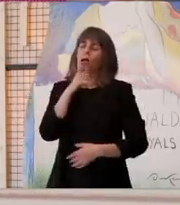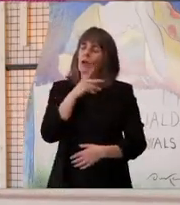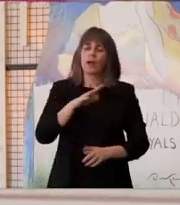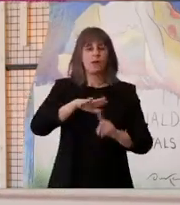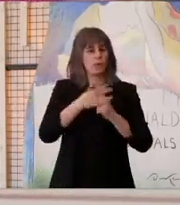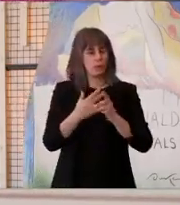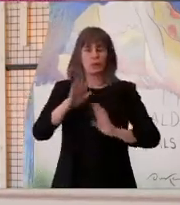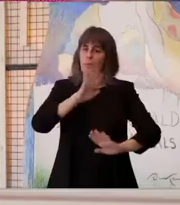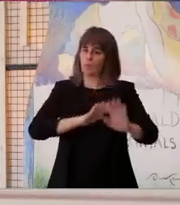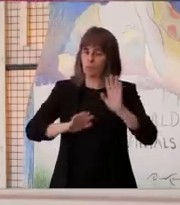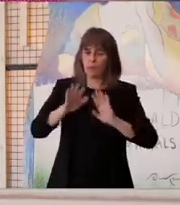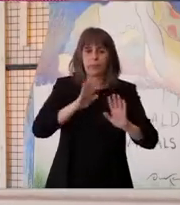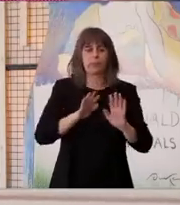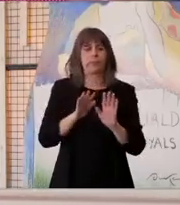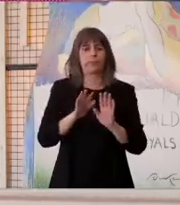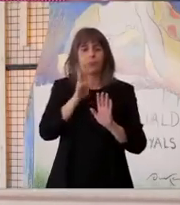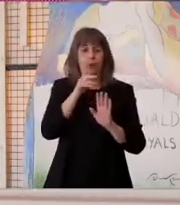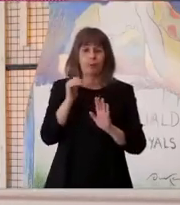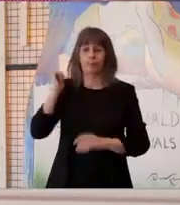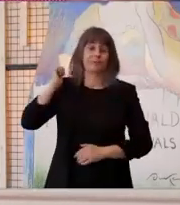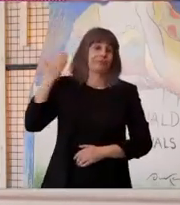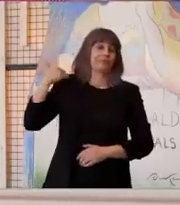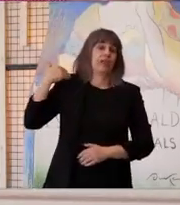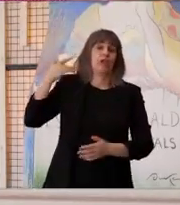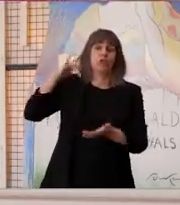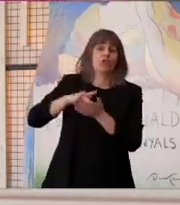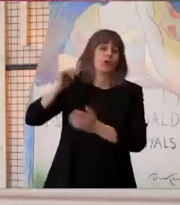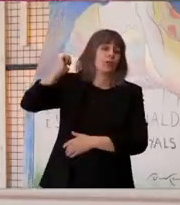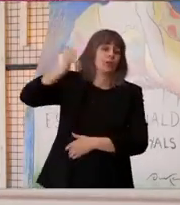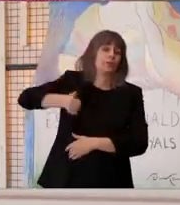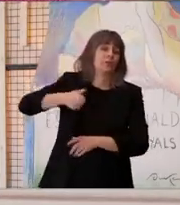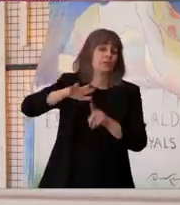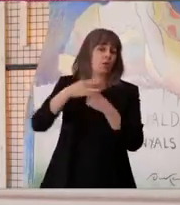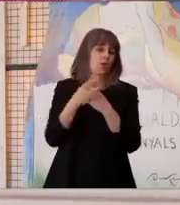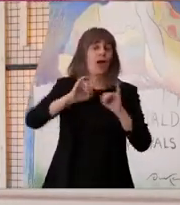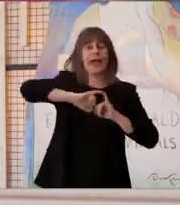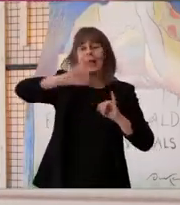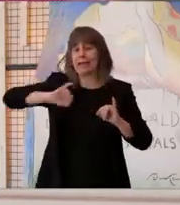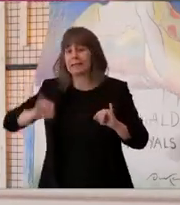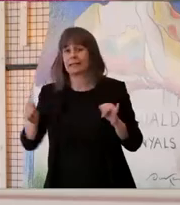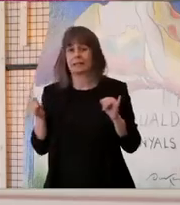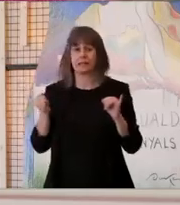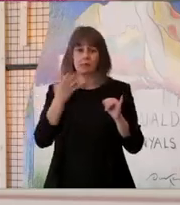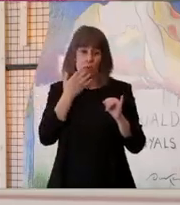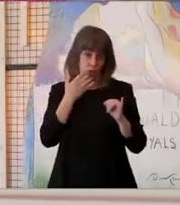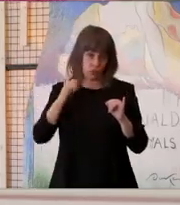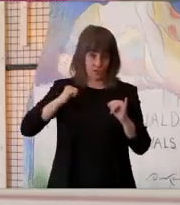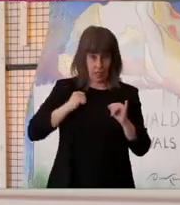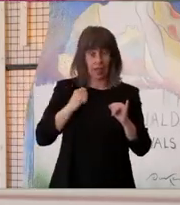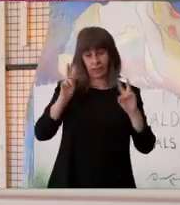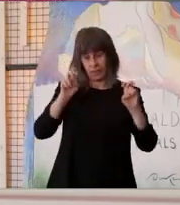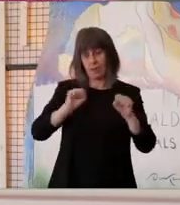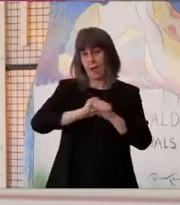venimos de situaciones de crisis una crisis sanitaria como la pandemia dos crisis económicas